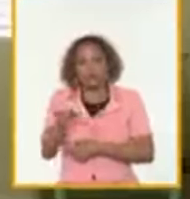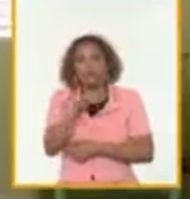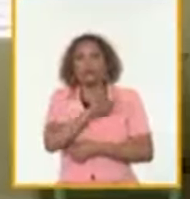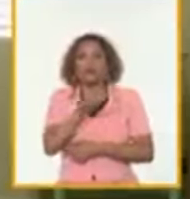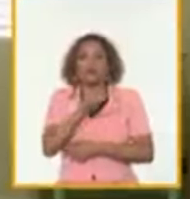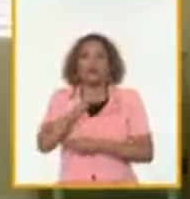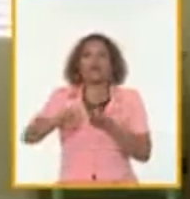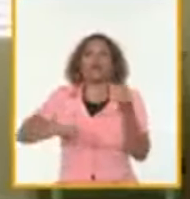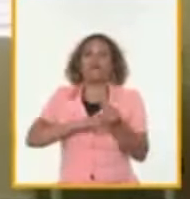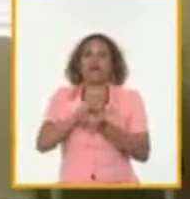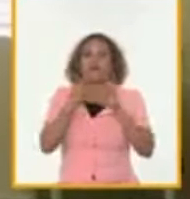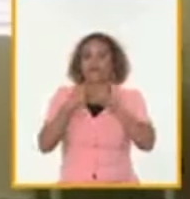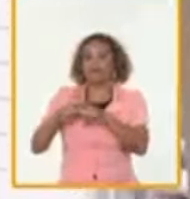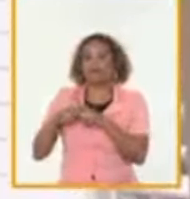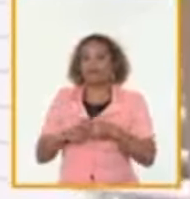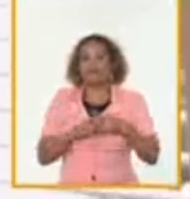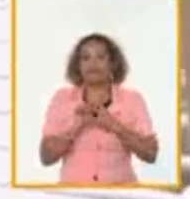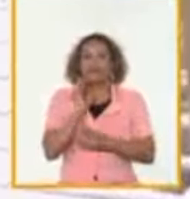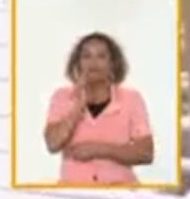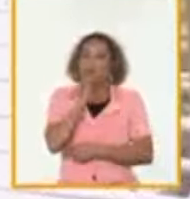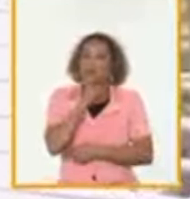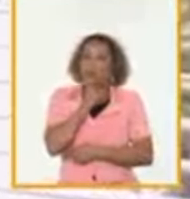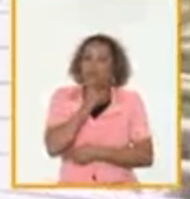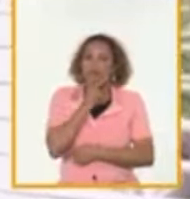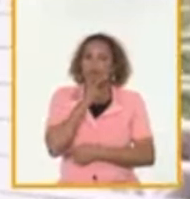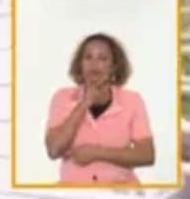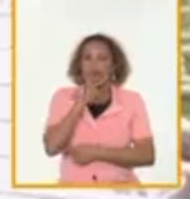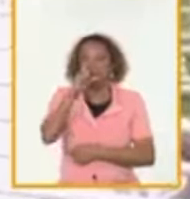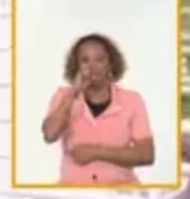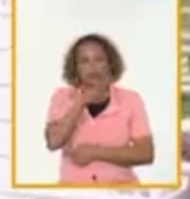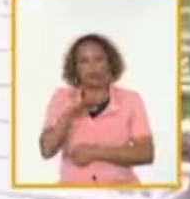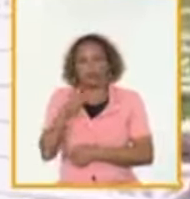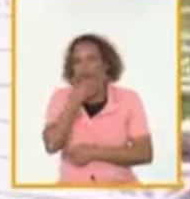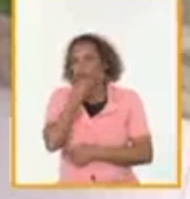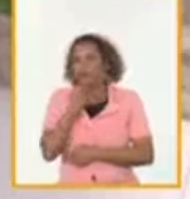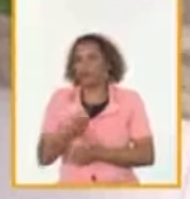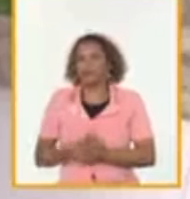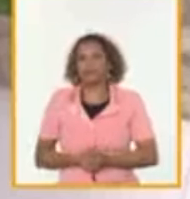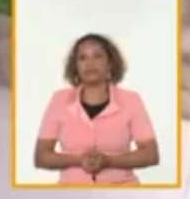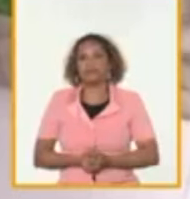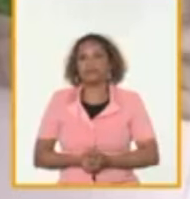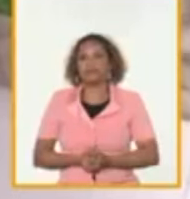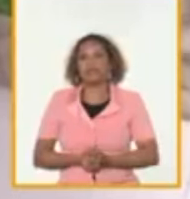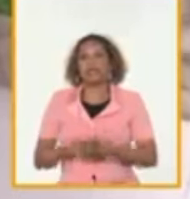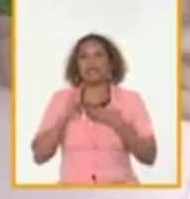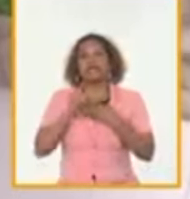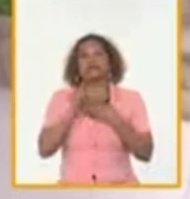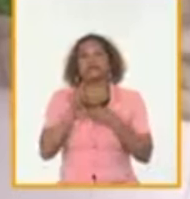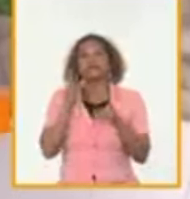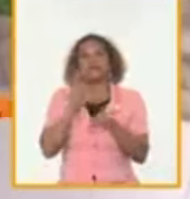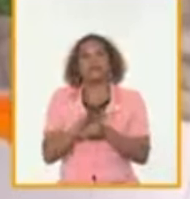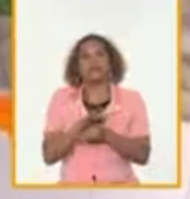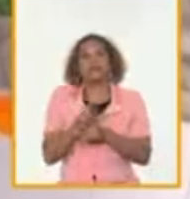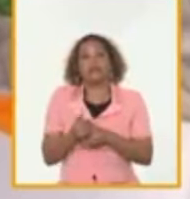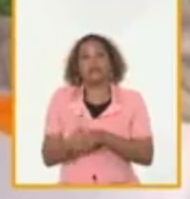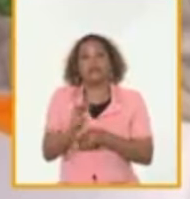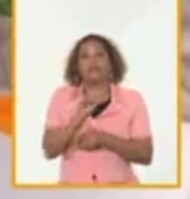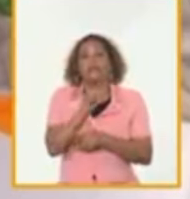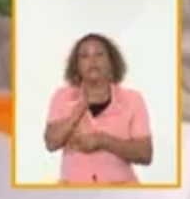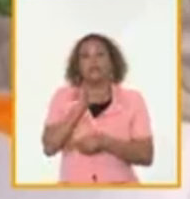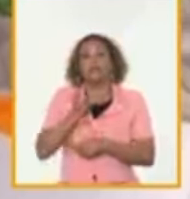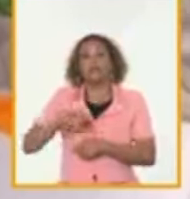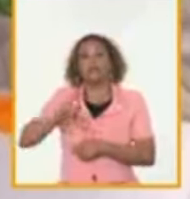remodelaciones que le brindan un mayor Confort para atender a los infantes y jóvenes este servicio se reinaugura el día 26 de julio del año